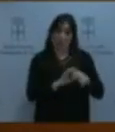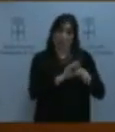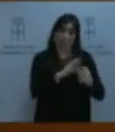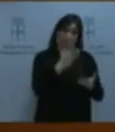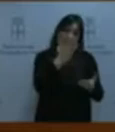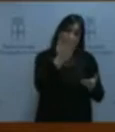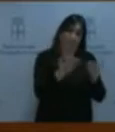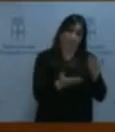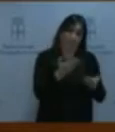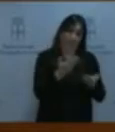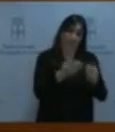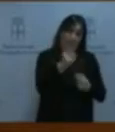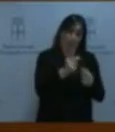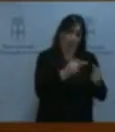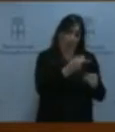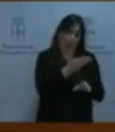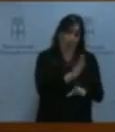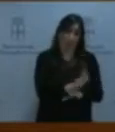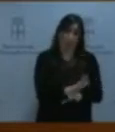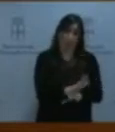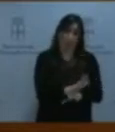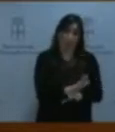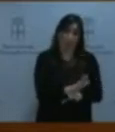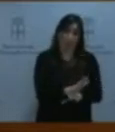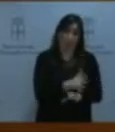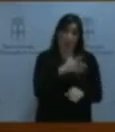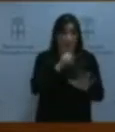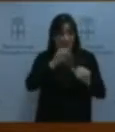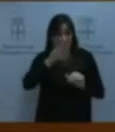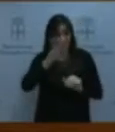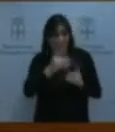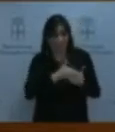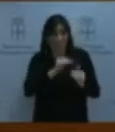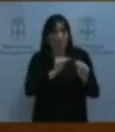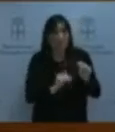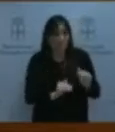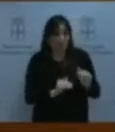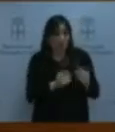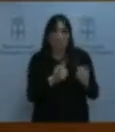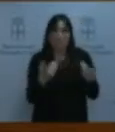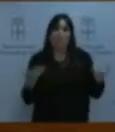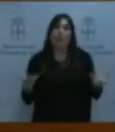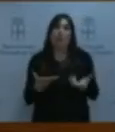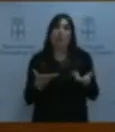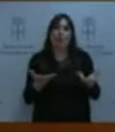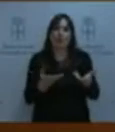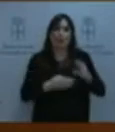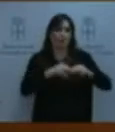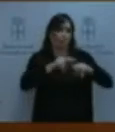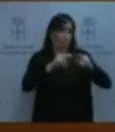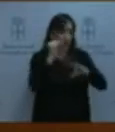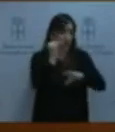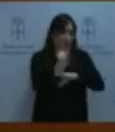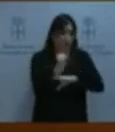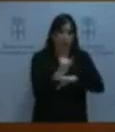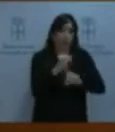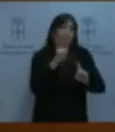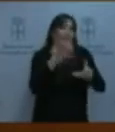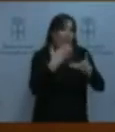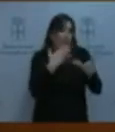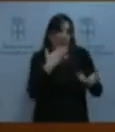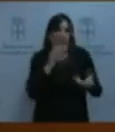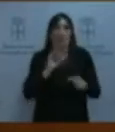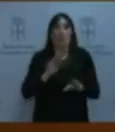este presupuesto. Las necesidades urgentes que tenemos, la construcción de los institutos en educación, la financiación de la universidad,